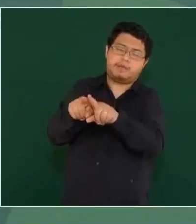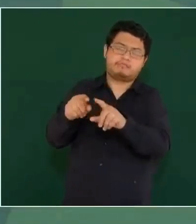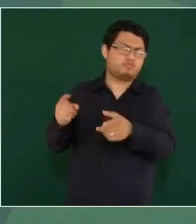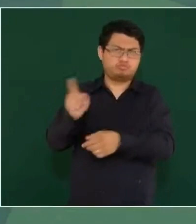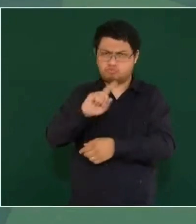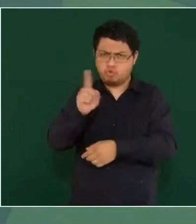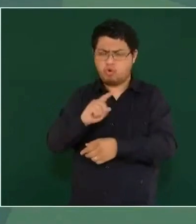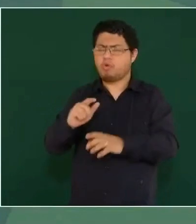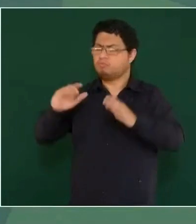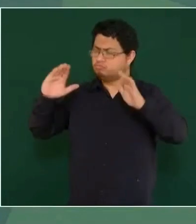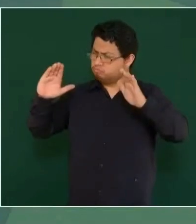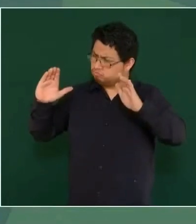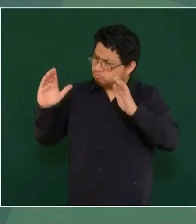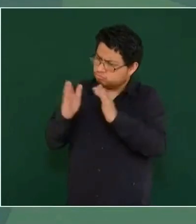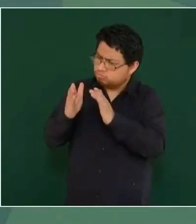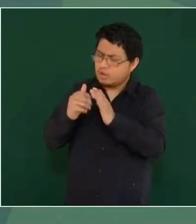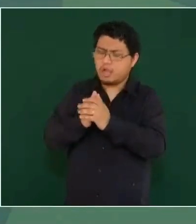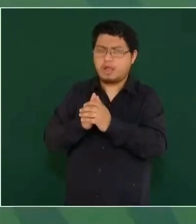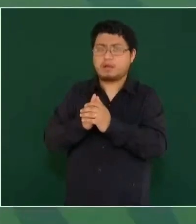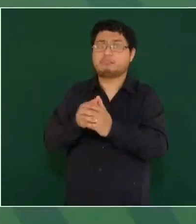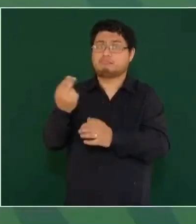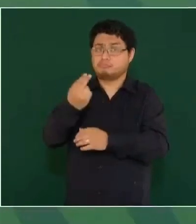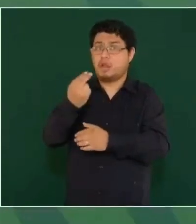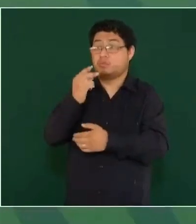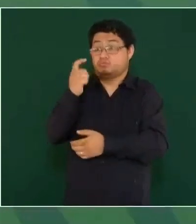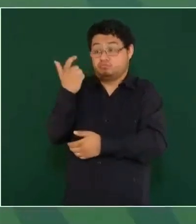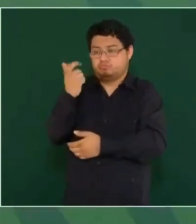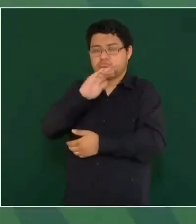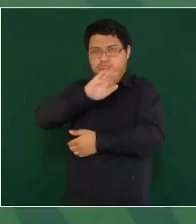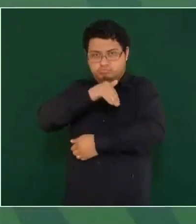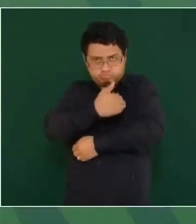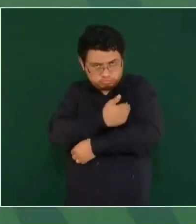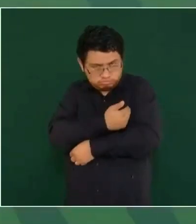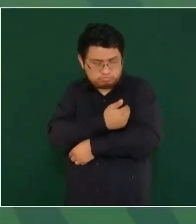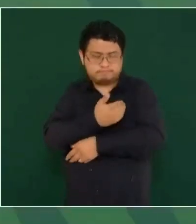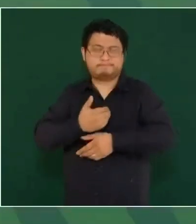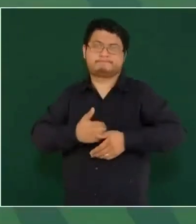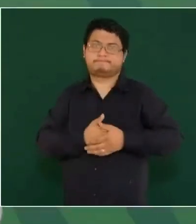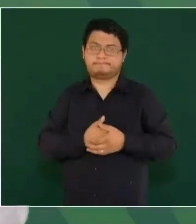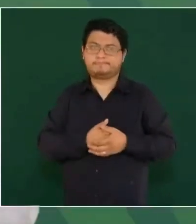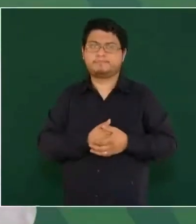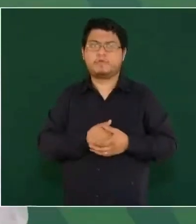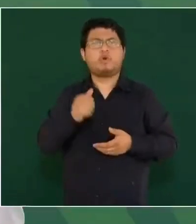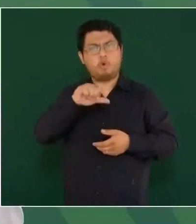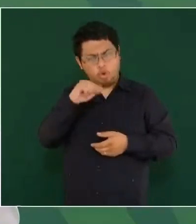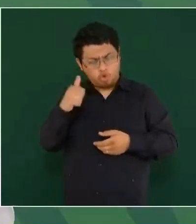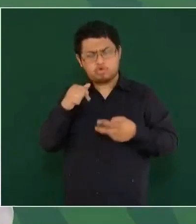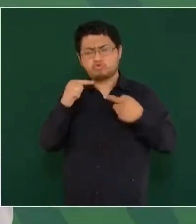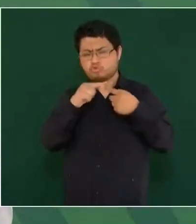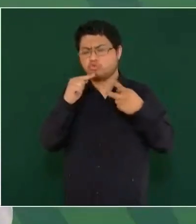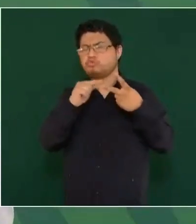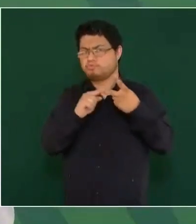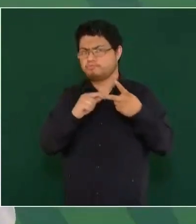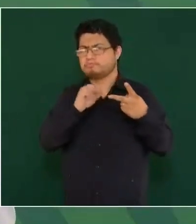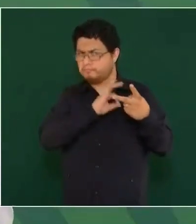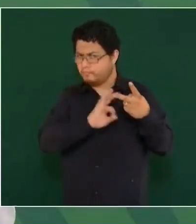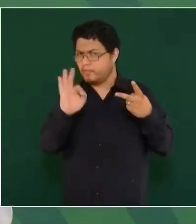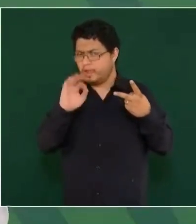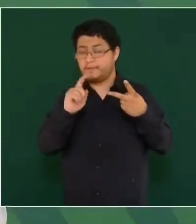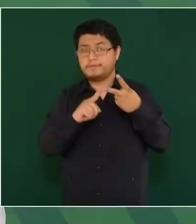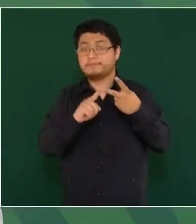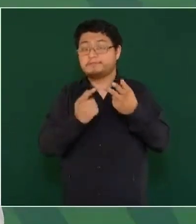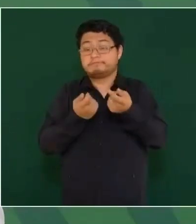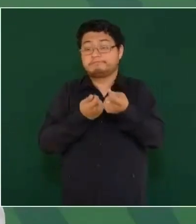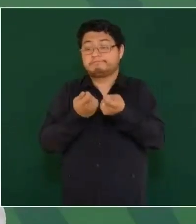que hay ahorros y lo otro que se puede que nos importa mucho es